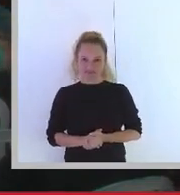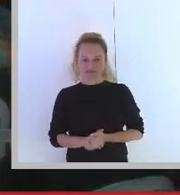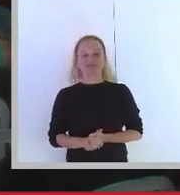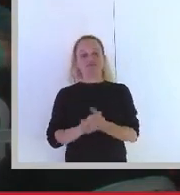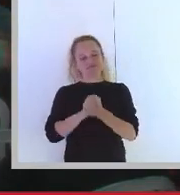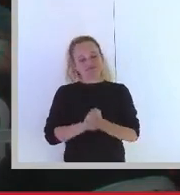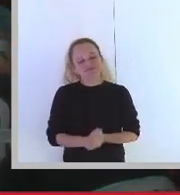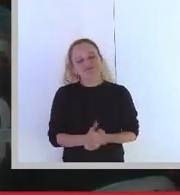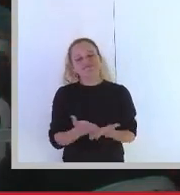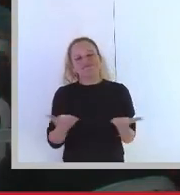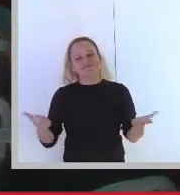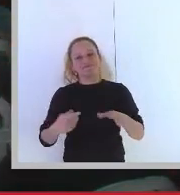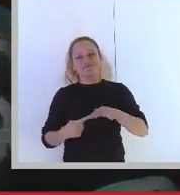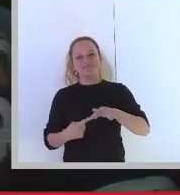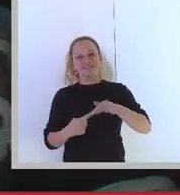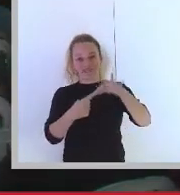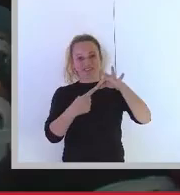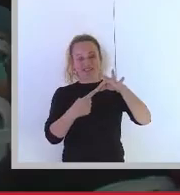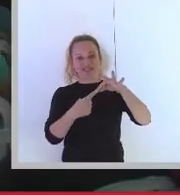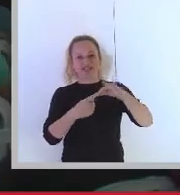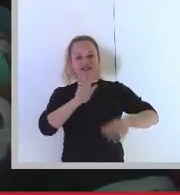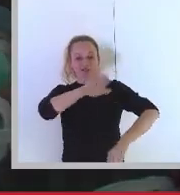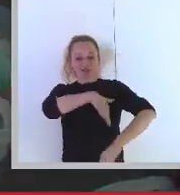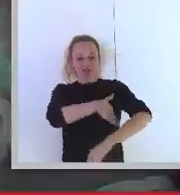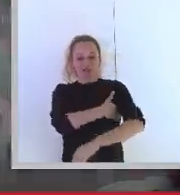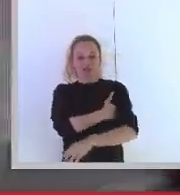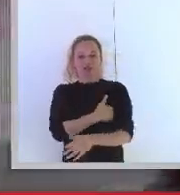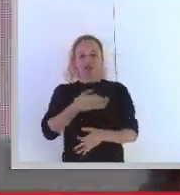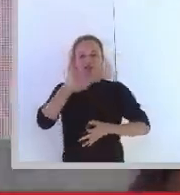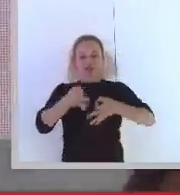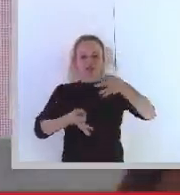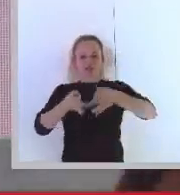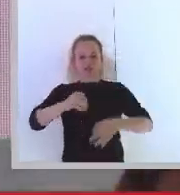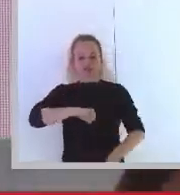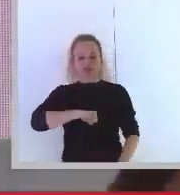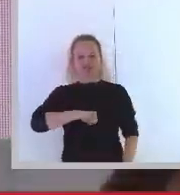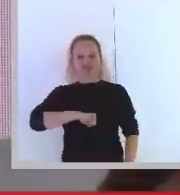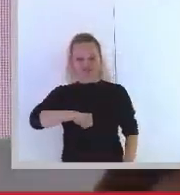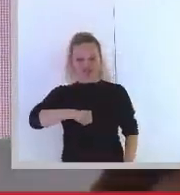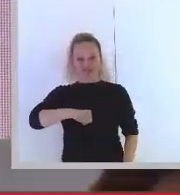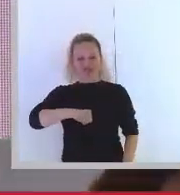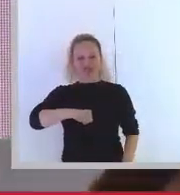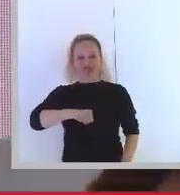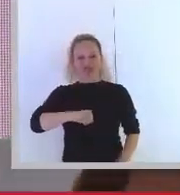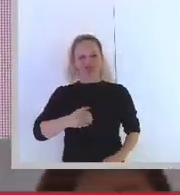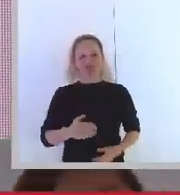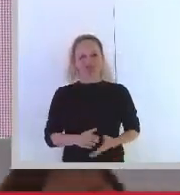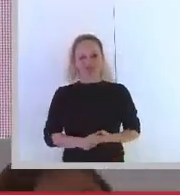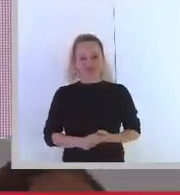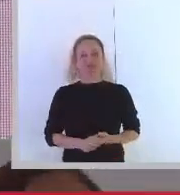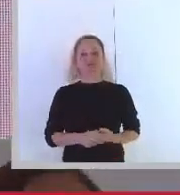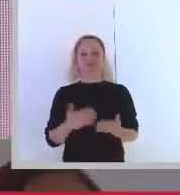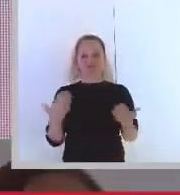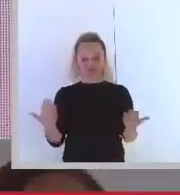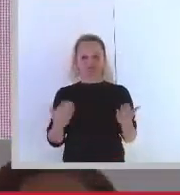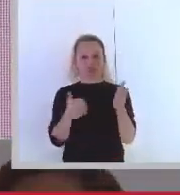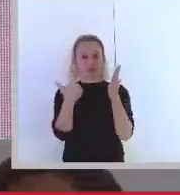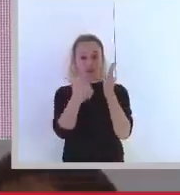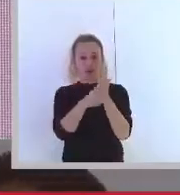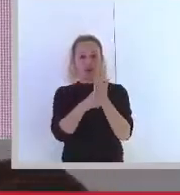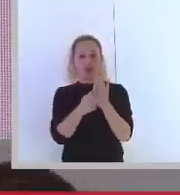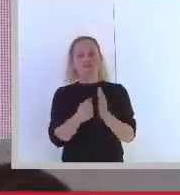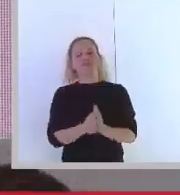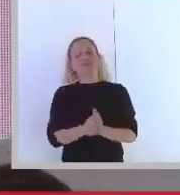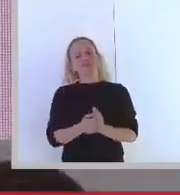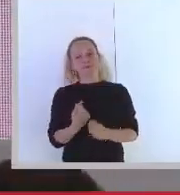un saludo muy especial del Ministerio de Justicia y del Derecho. Mi cartera se llama